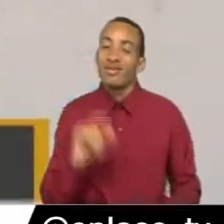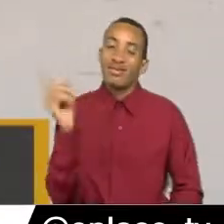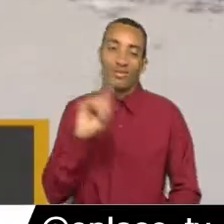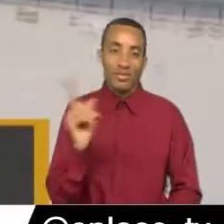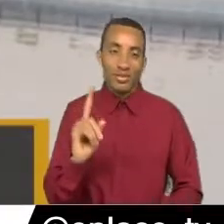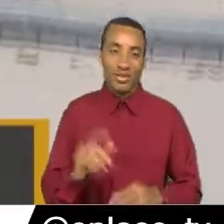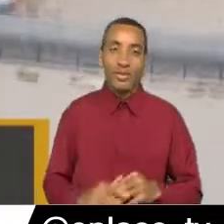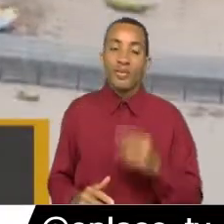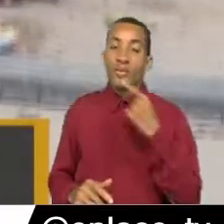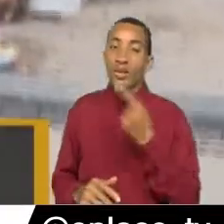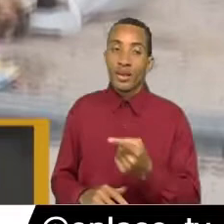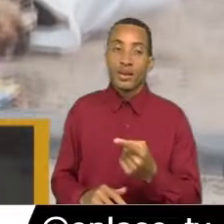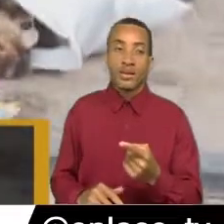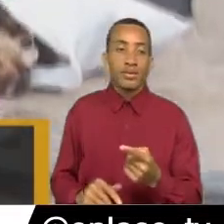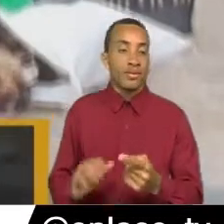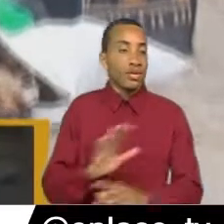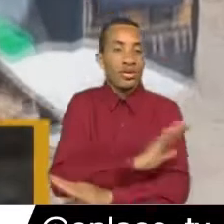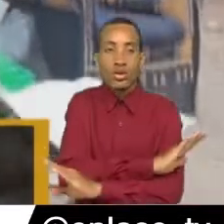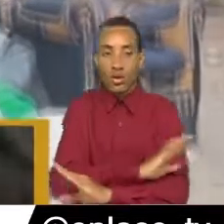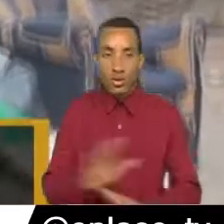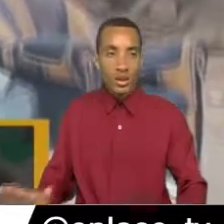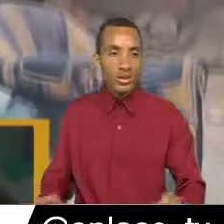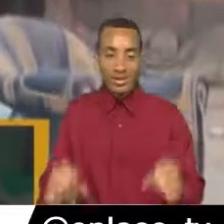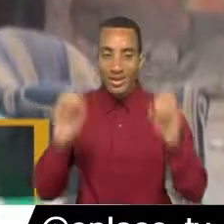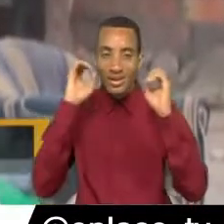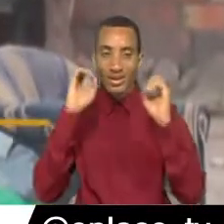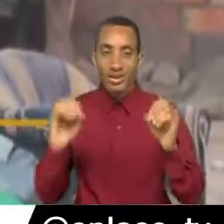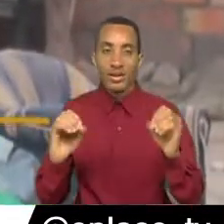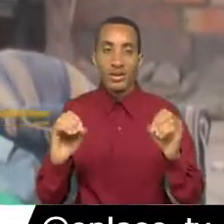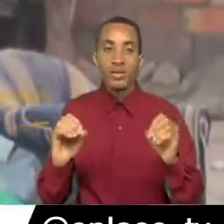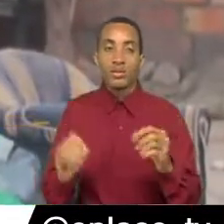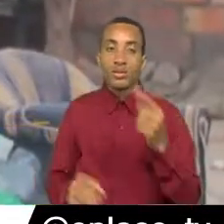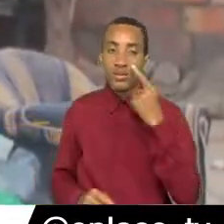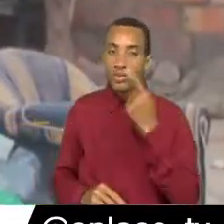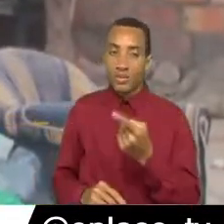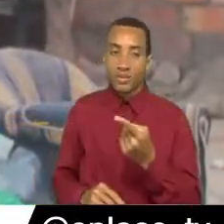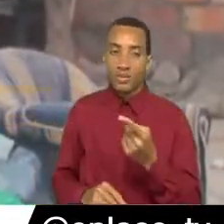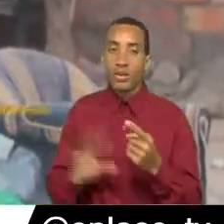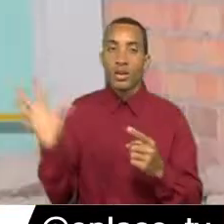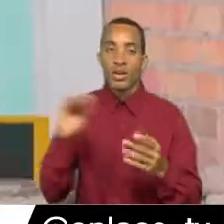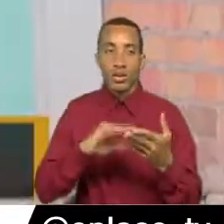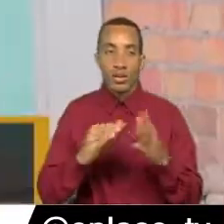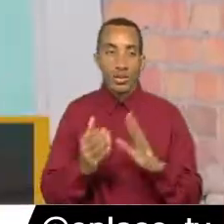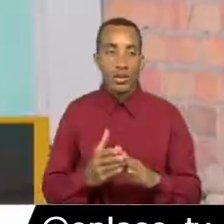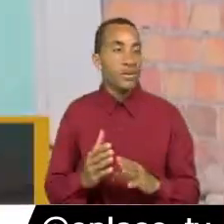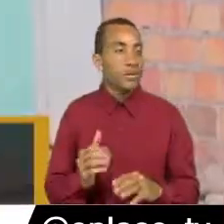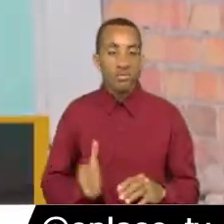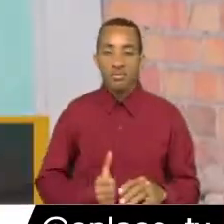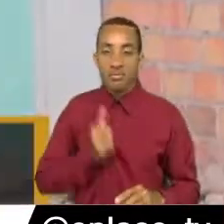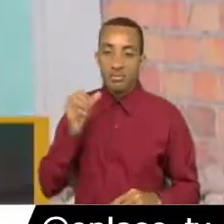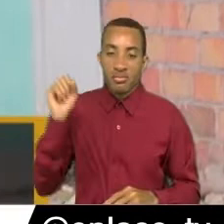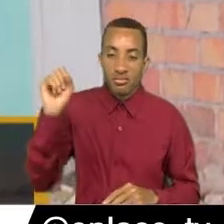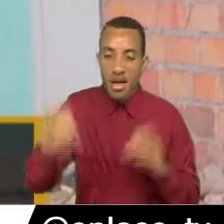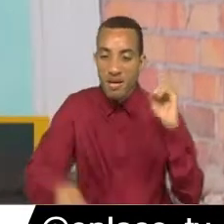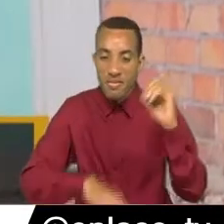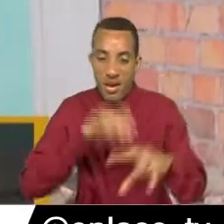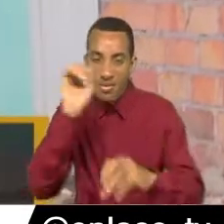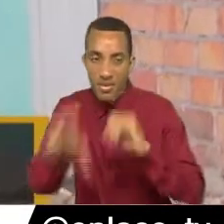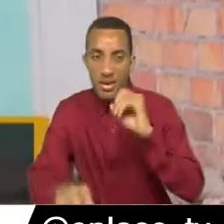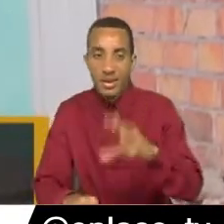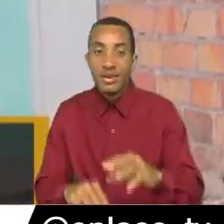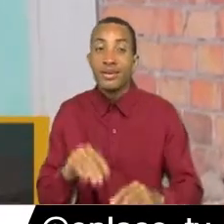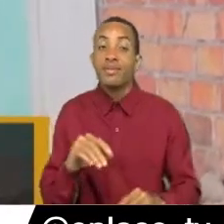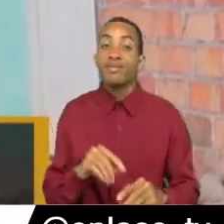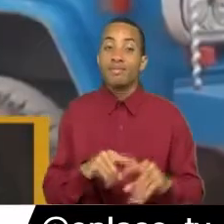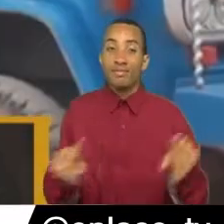fin de erradicar por completo o en su mayoría los puntos críticos que ha escogido la comunidad como depósito indiscriminado de basuras, la Secretaría